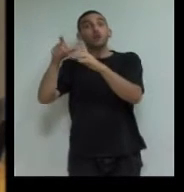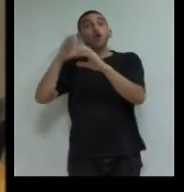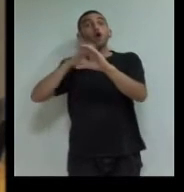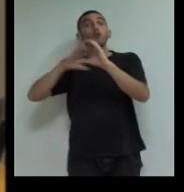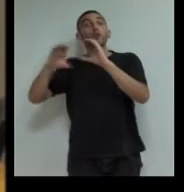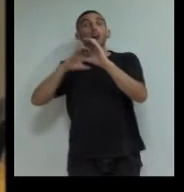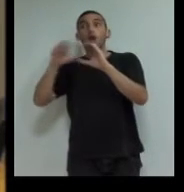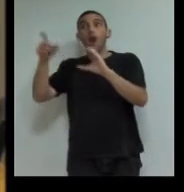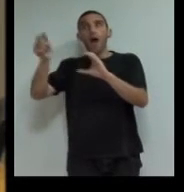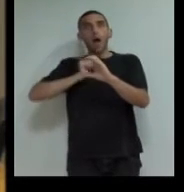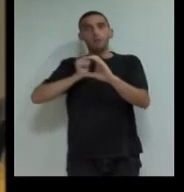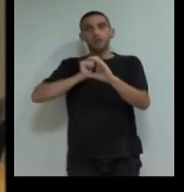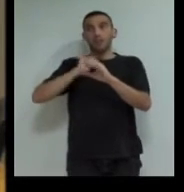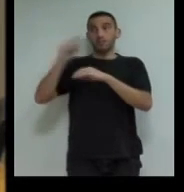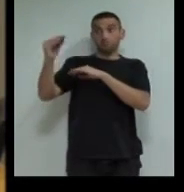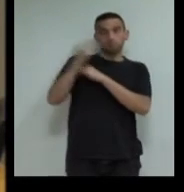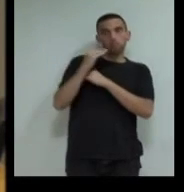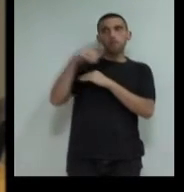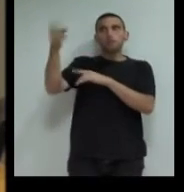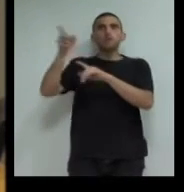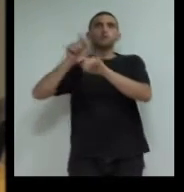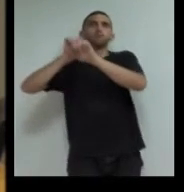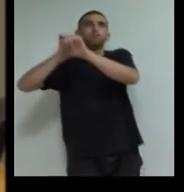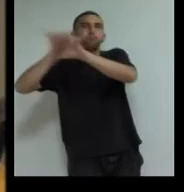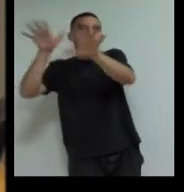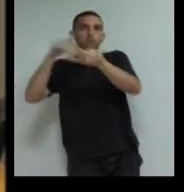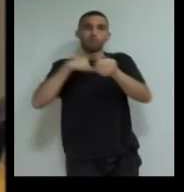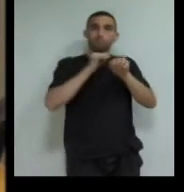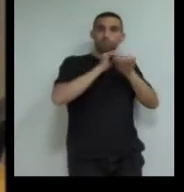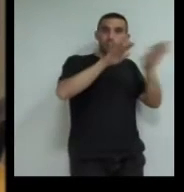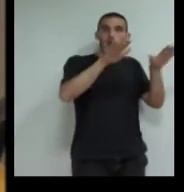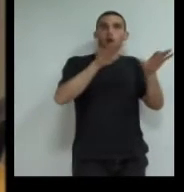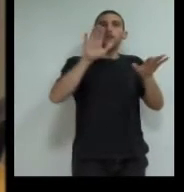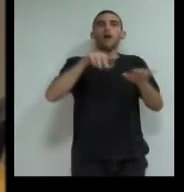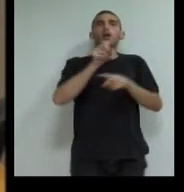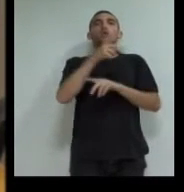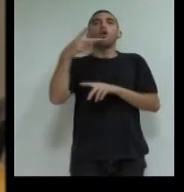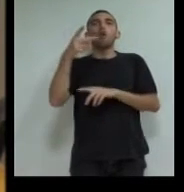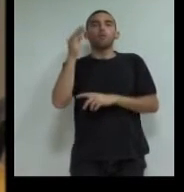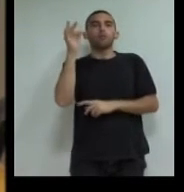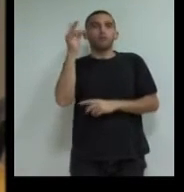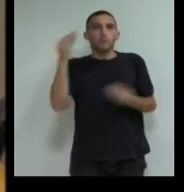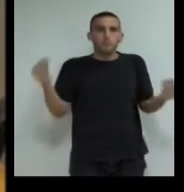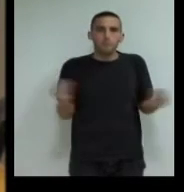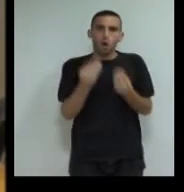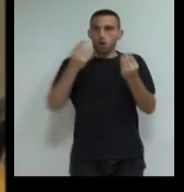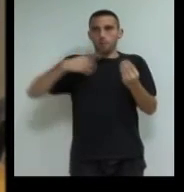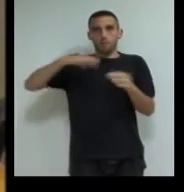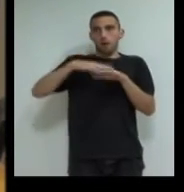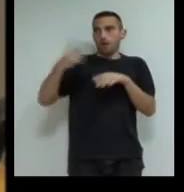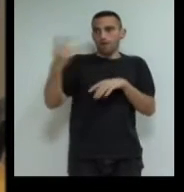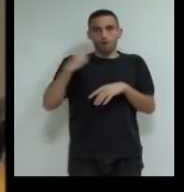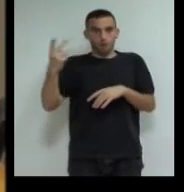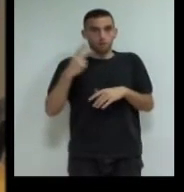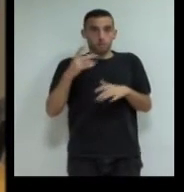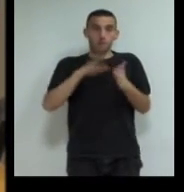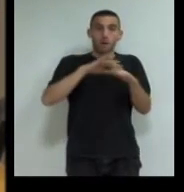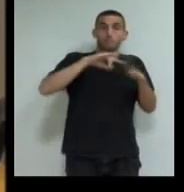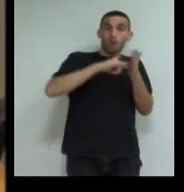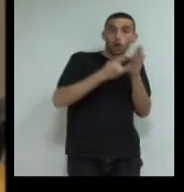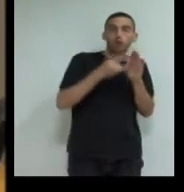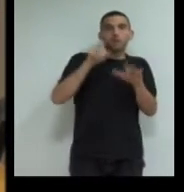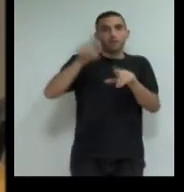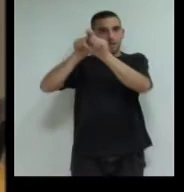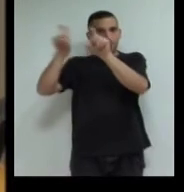comunicara, aprovechara, esto tendría una mayor repercusión para el proyecto y para ellos. Eso mi patrocinador Fundación Orange lo ha hecho muy bien